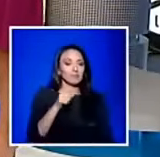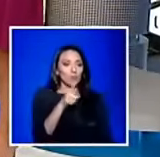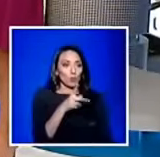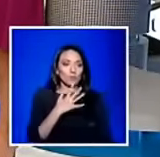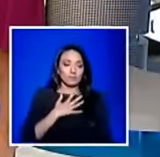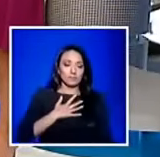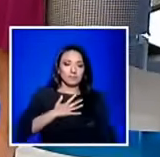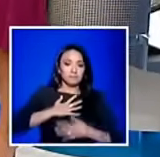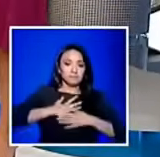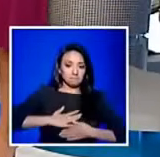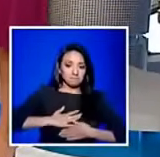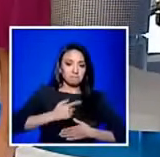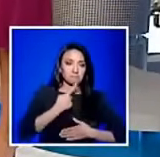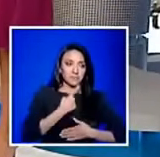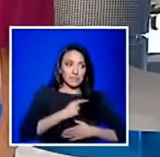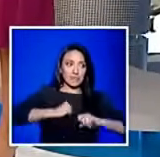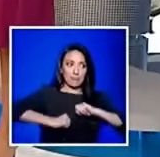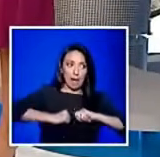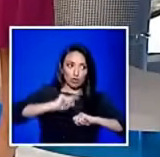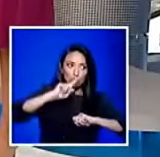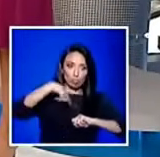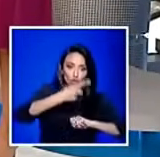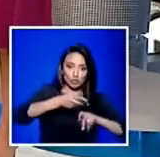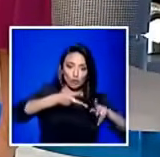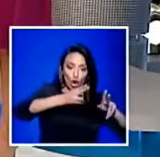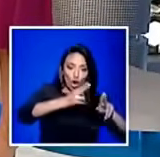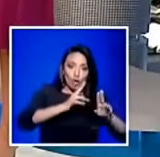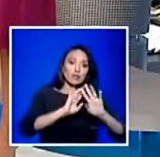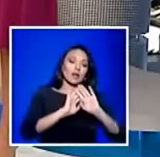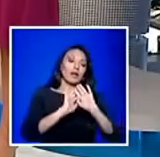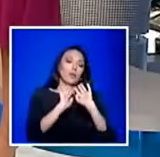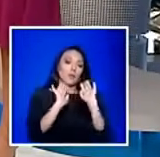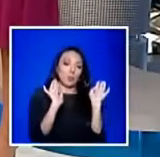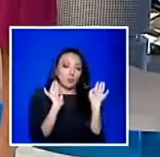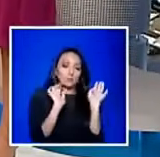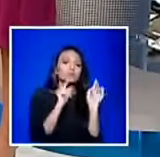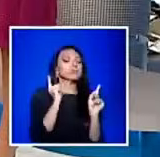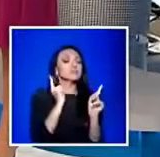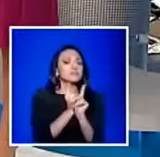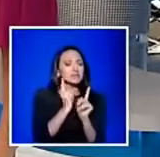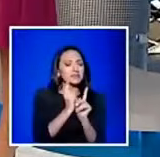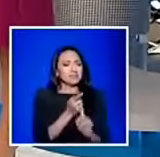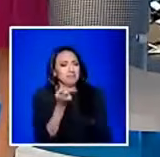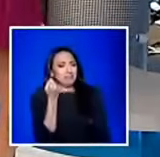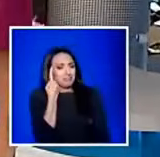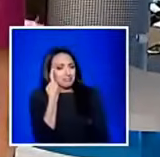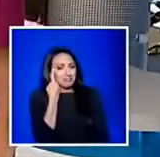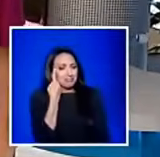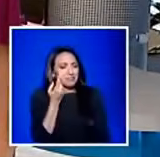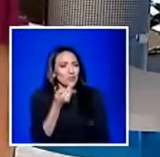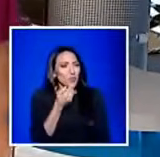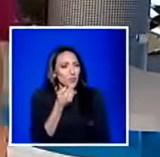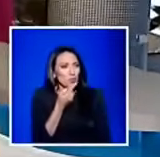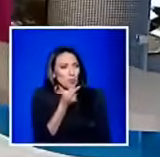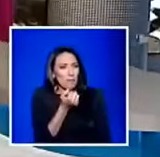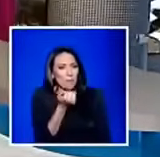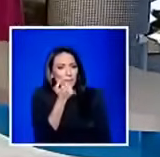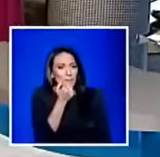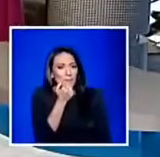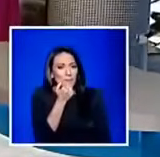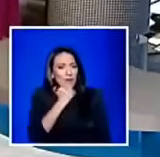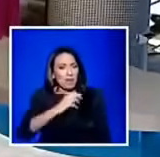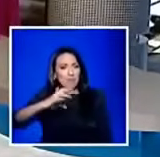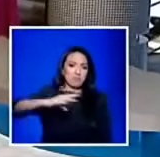tranquilos con tu informe de que el próximo mes ya va a ser destruida, porque realmente sí nos llama mucho la atención ver esa piedra